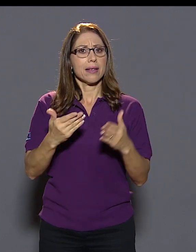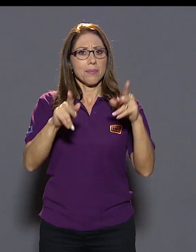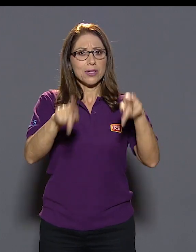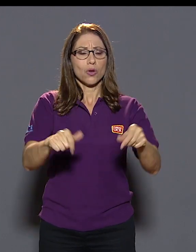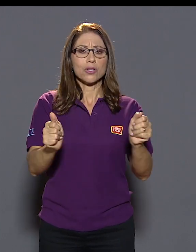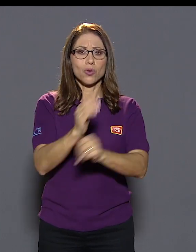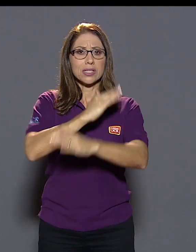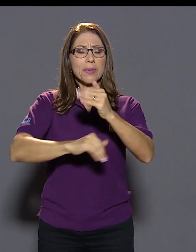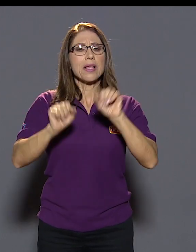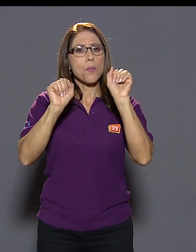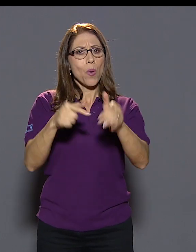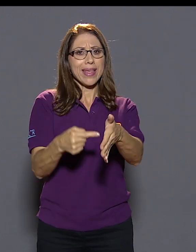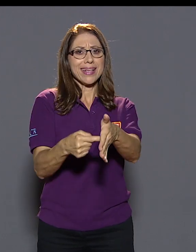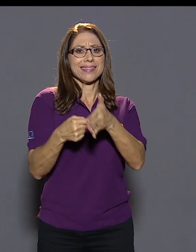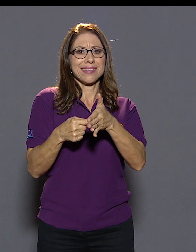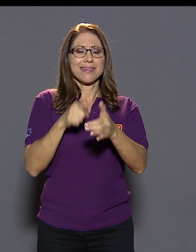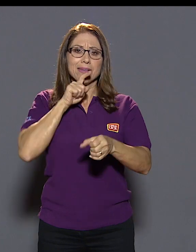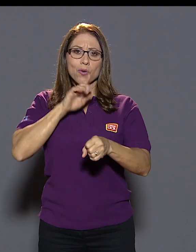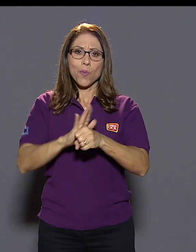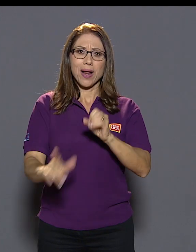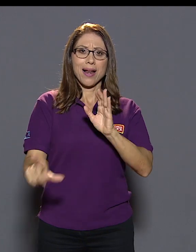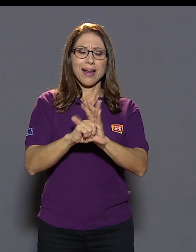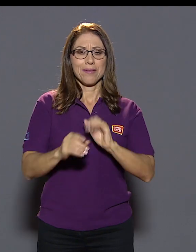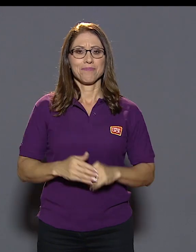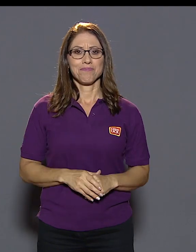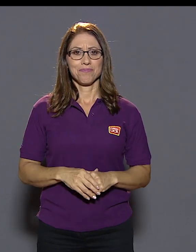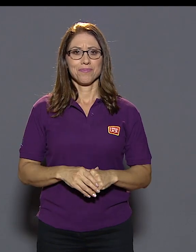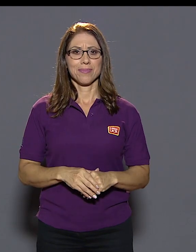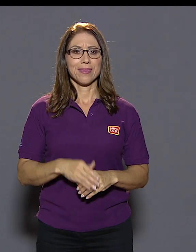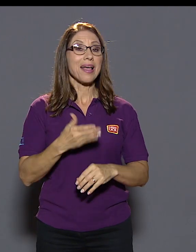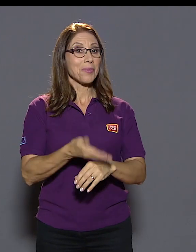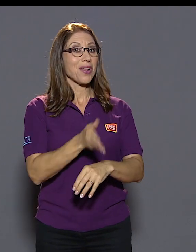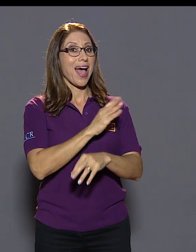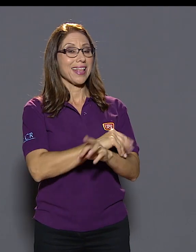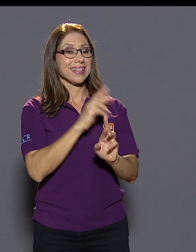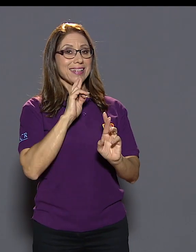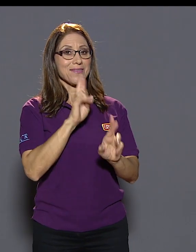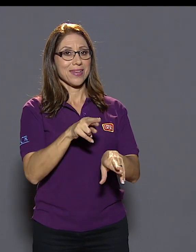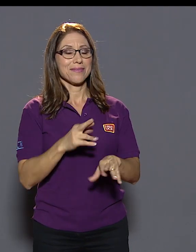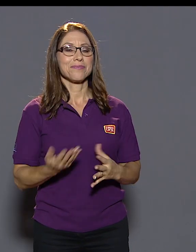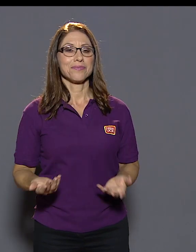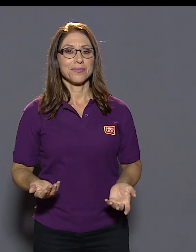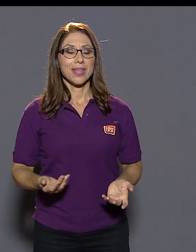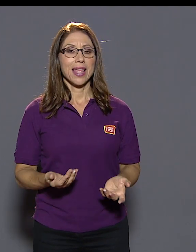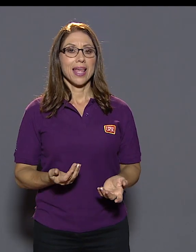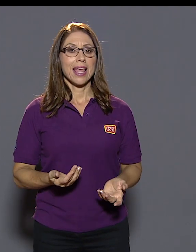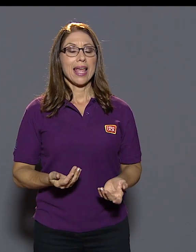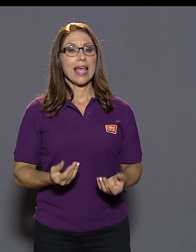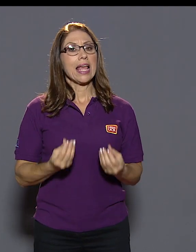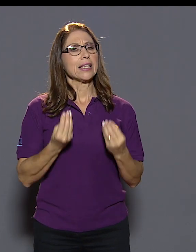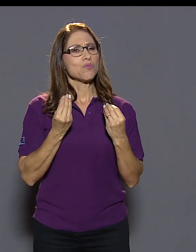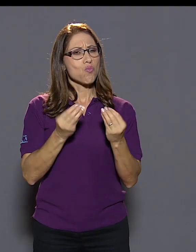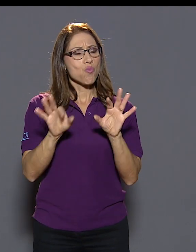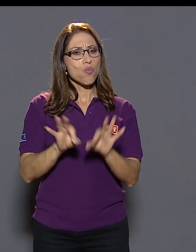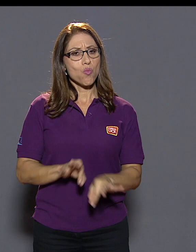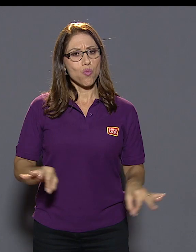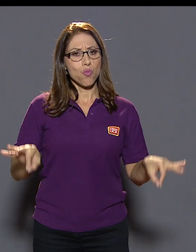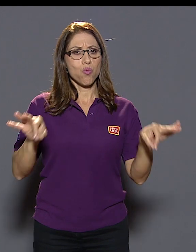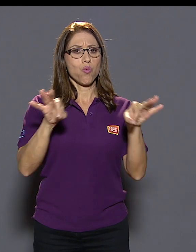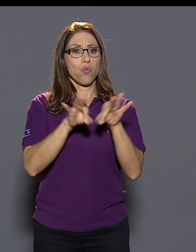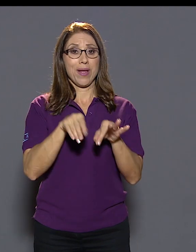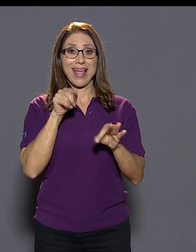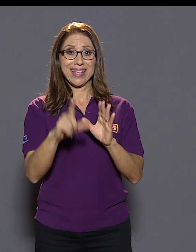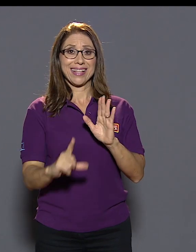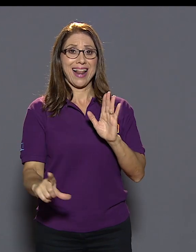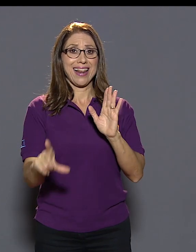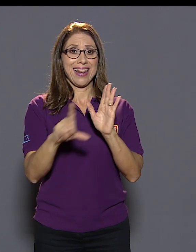con discapacidad puedan exigir que se cumpla esta ley? Bueno, ahí antes de contestarte la pregunta es que es sumamente